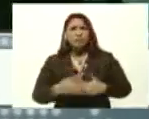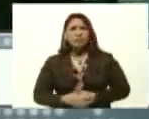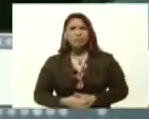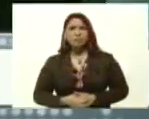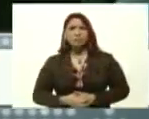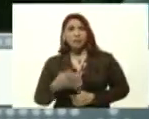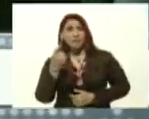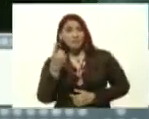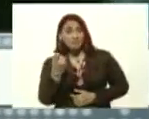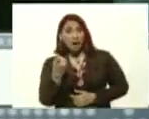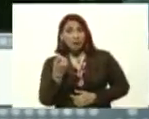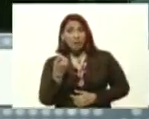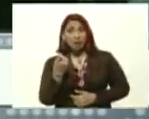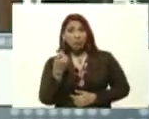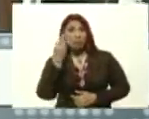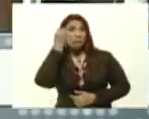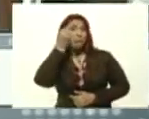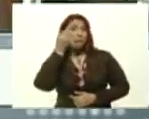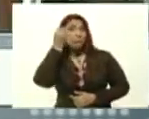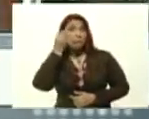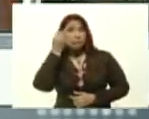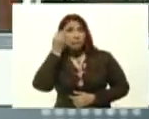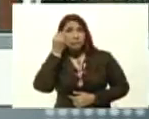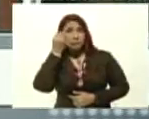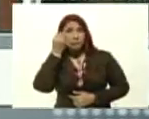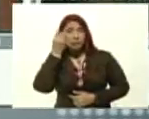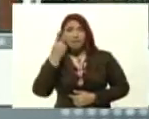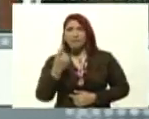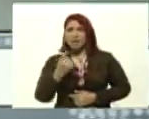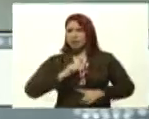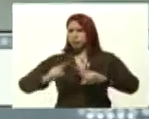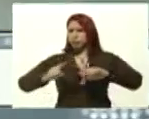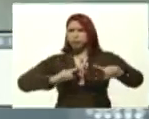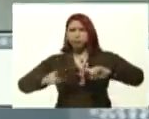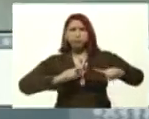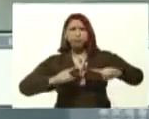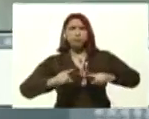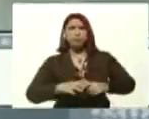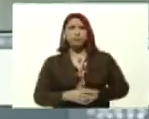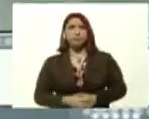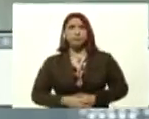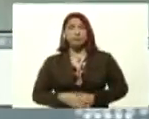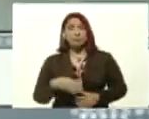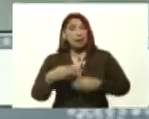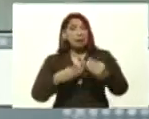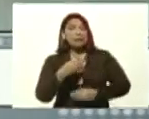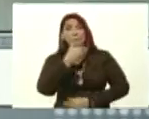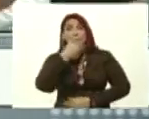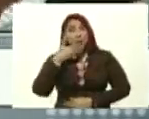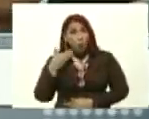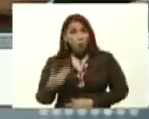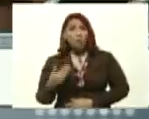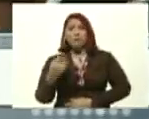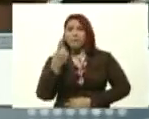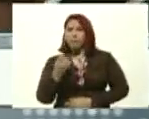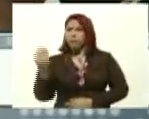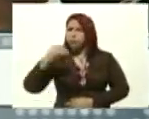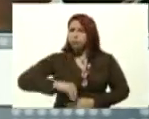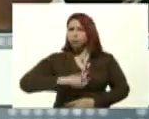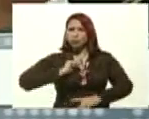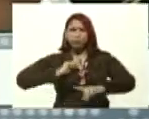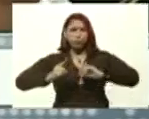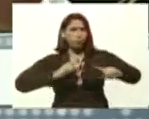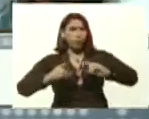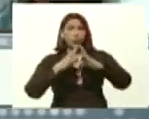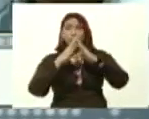Por falta de criterio. Falta de dirección, falta de gerencia. Hace falta mejor criterio. Y todos